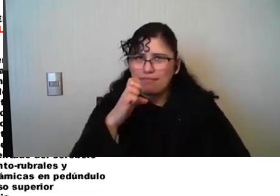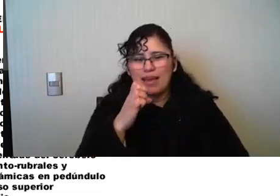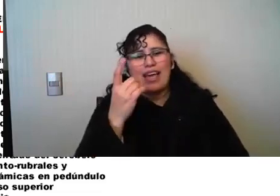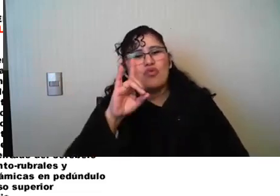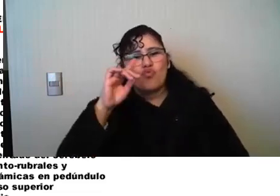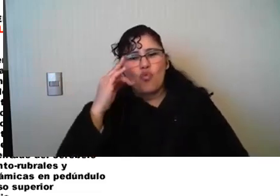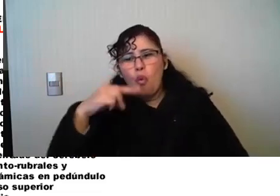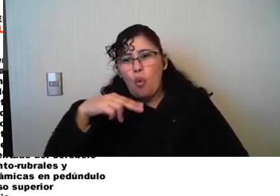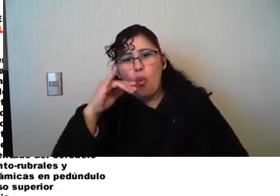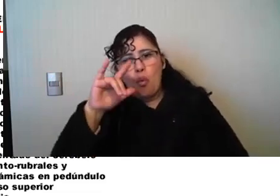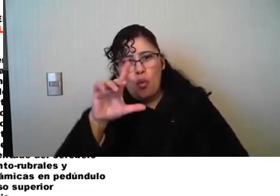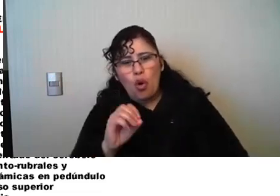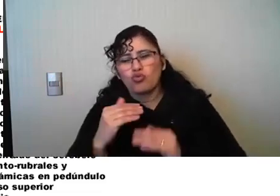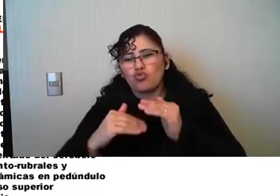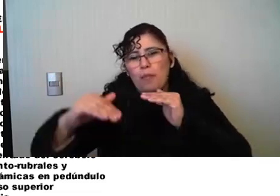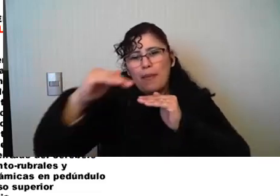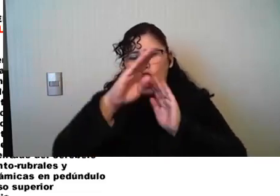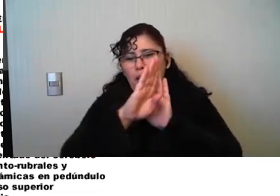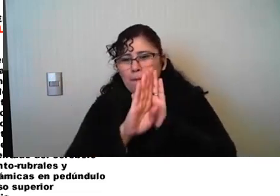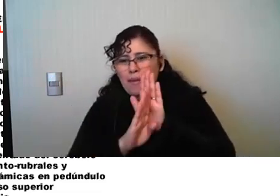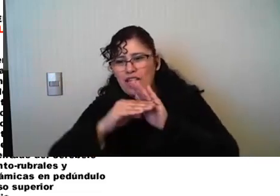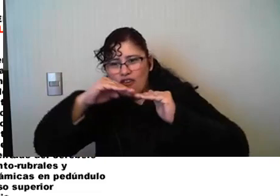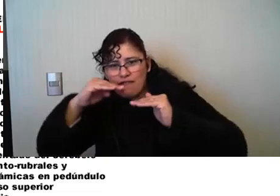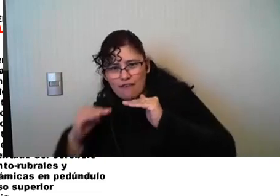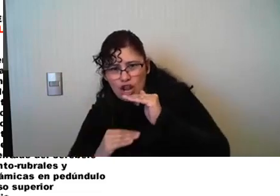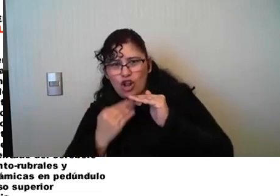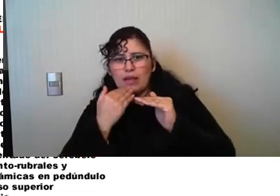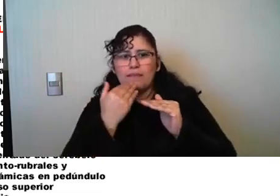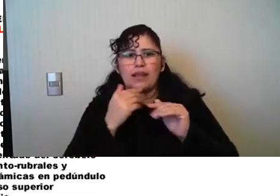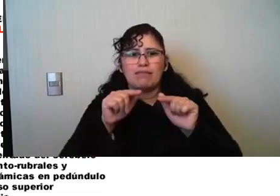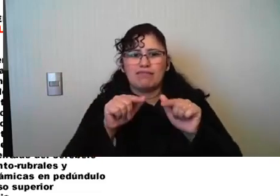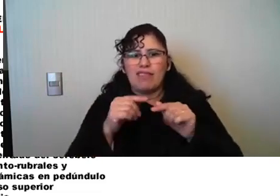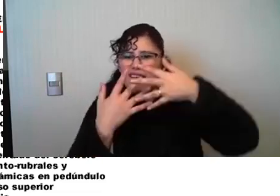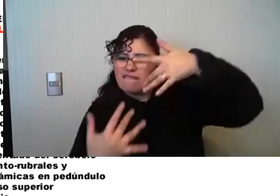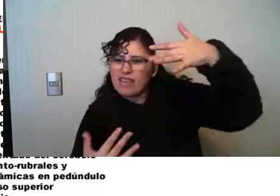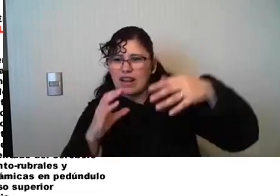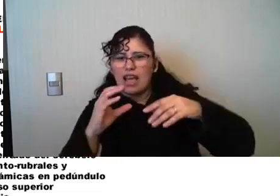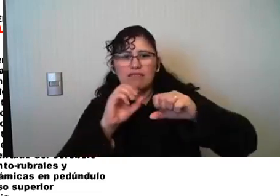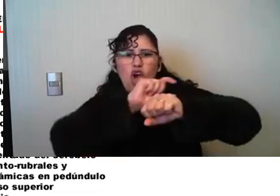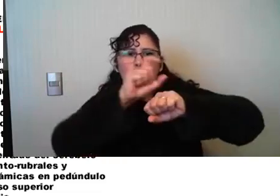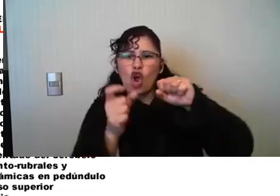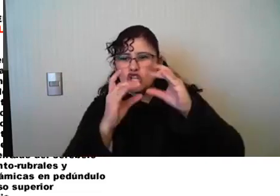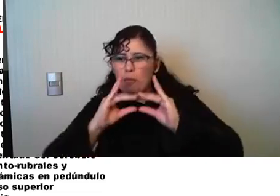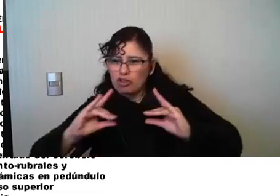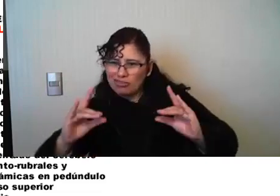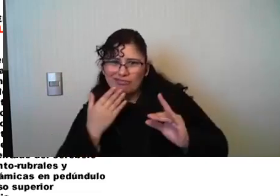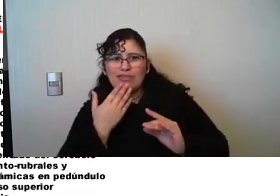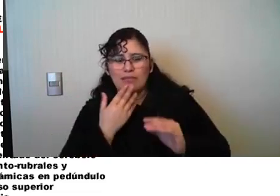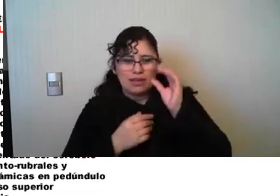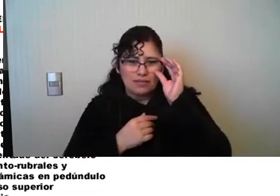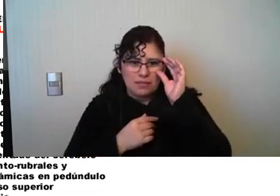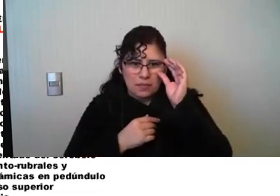cerebelosos superior, medio e inferior. Ya, ahí está la fibra corticopontina, ¿cierto?